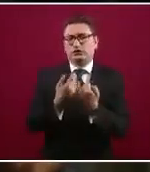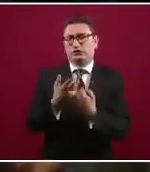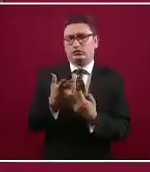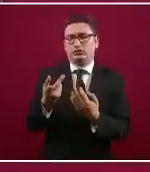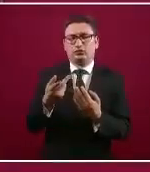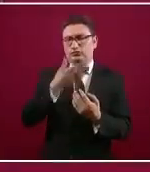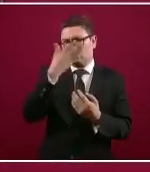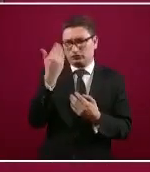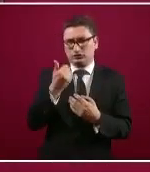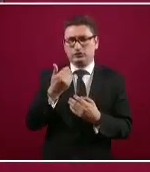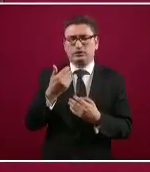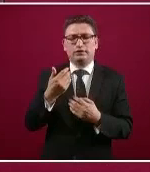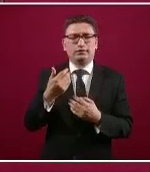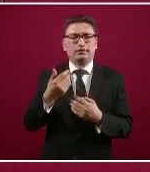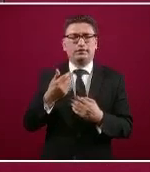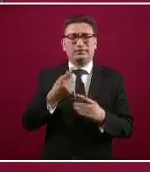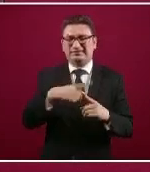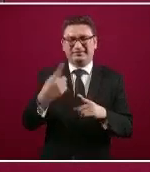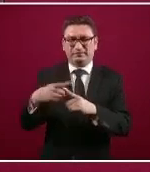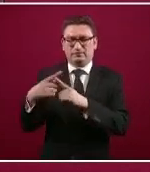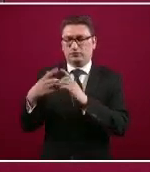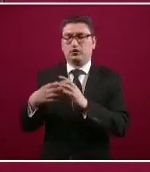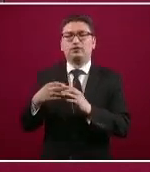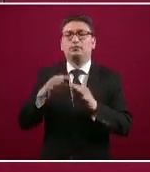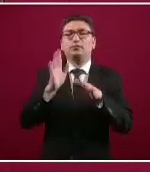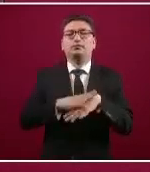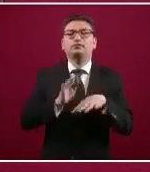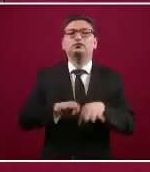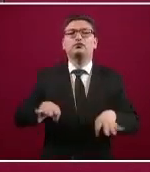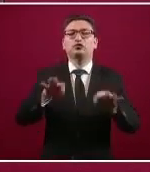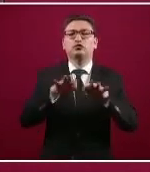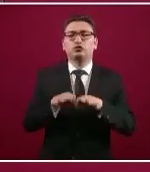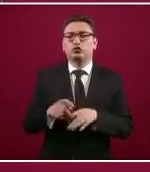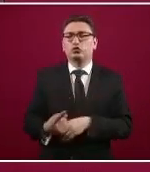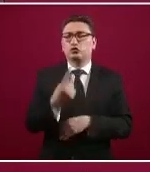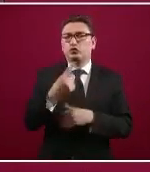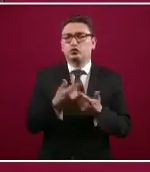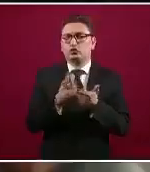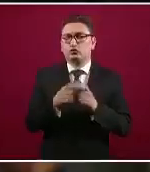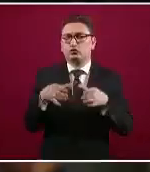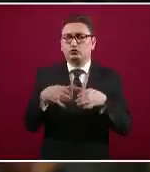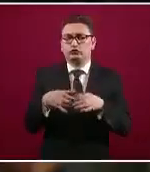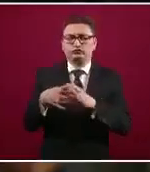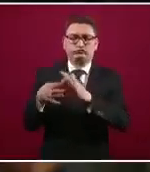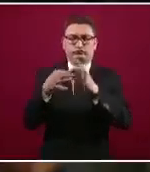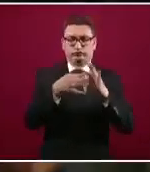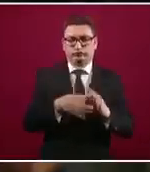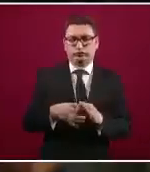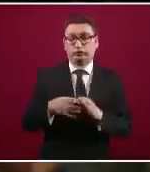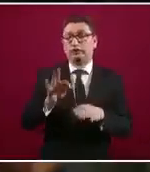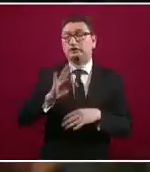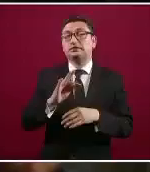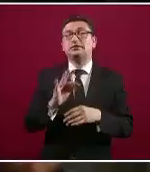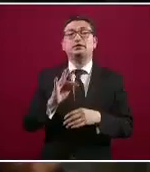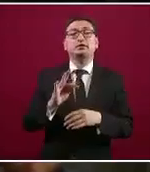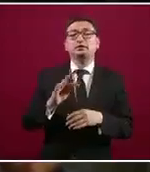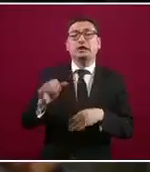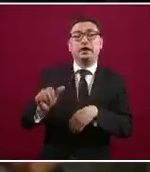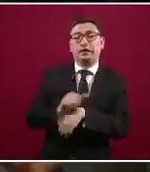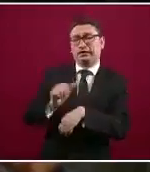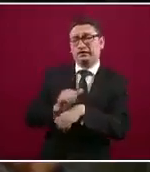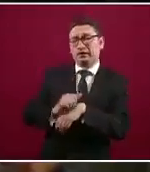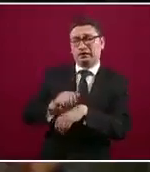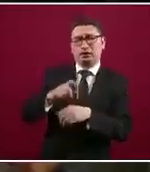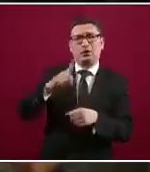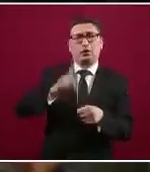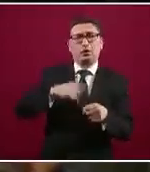claves incluso, todo eso que se necesita hacer una sola corporación y no un colorido de autos que no saben ni de qué